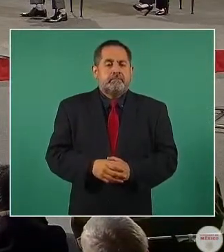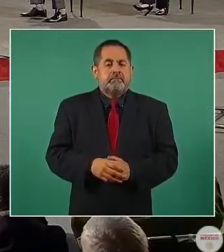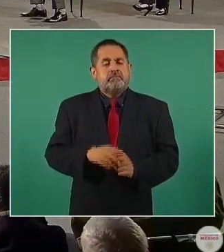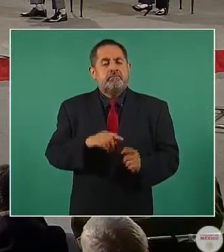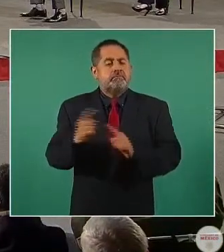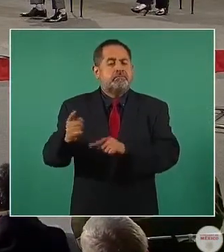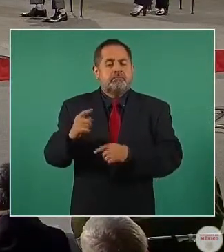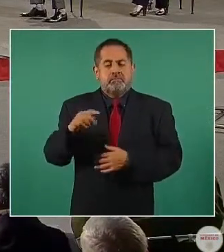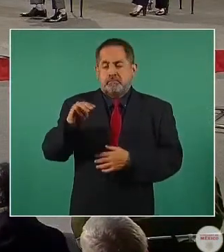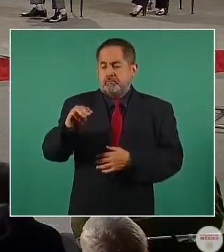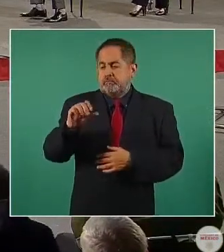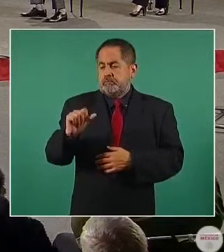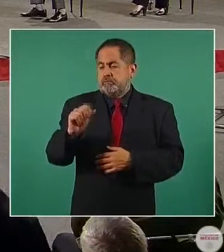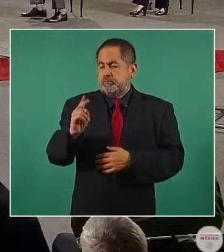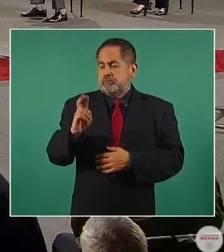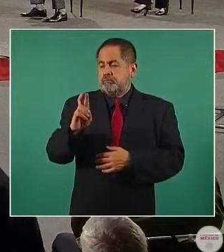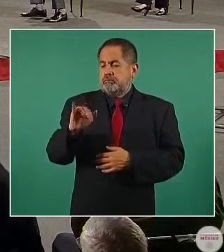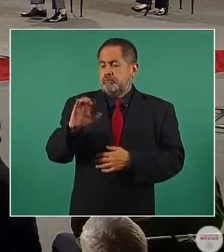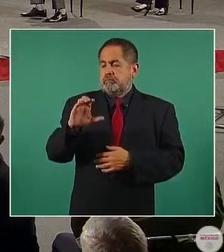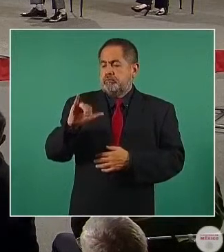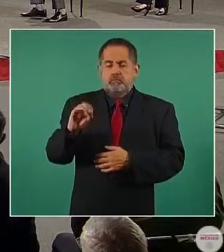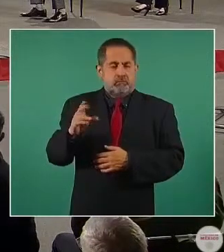Mauricio.